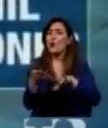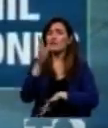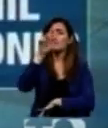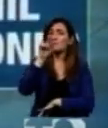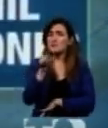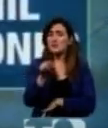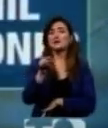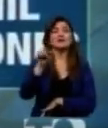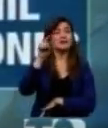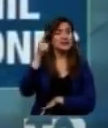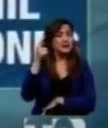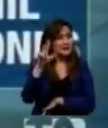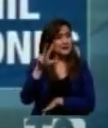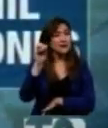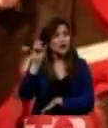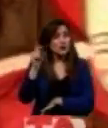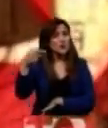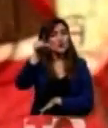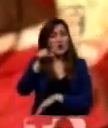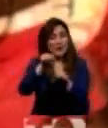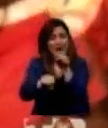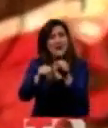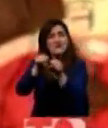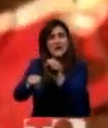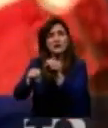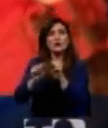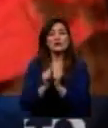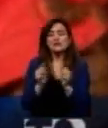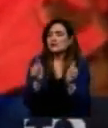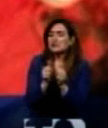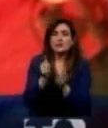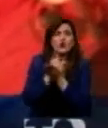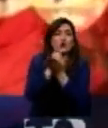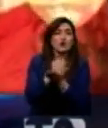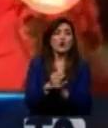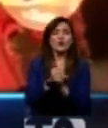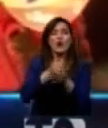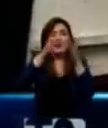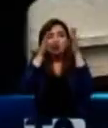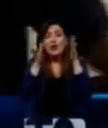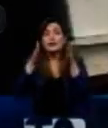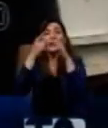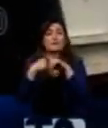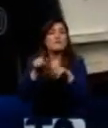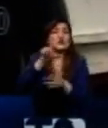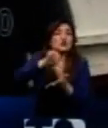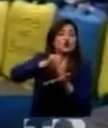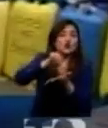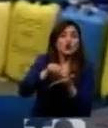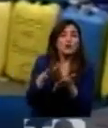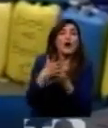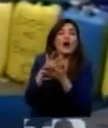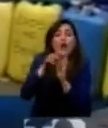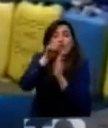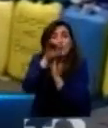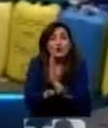3.300 millones de dólares en daños. La ayuda civil se organizó de inmediato. Había mucho que atender. En diferentes ciudades se